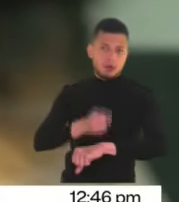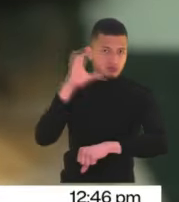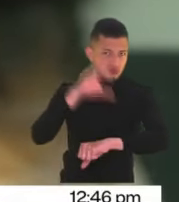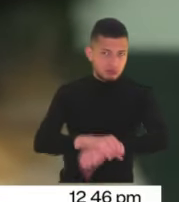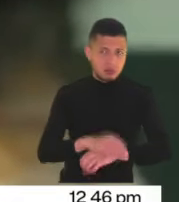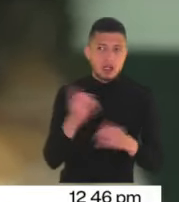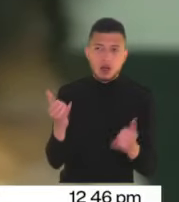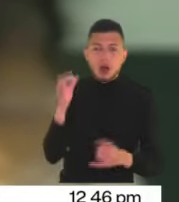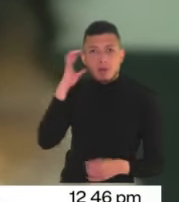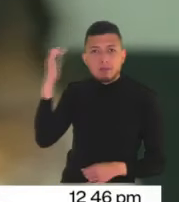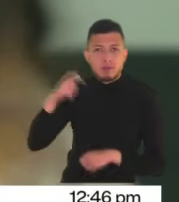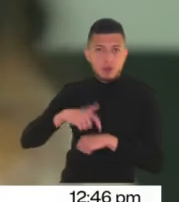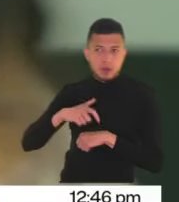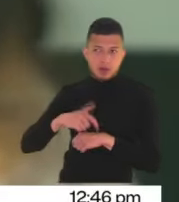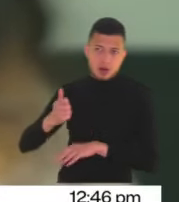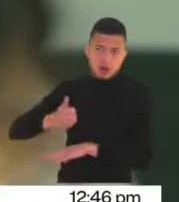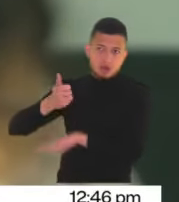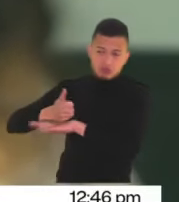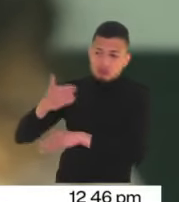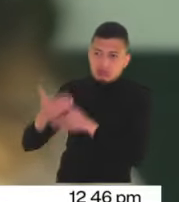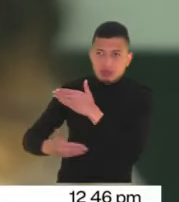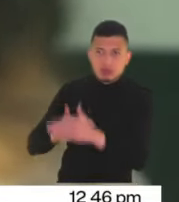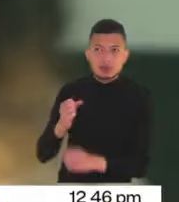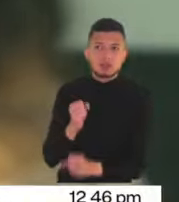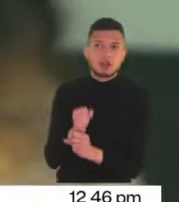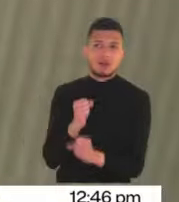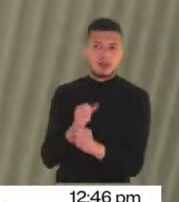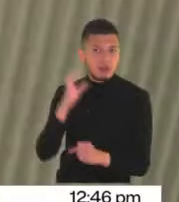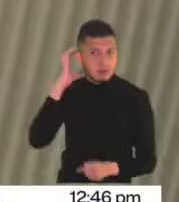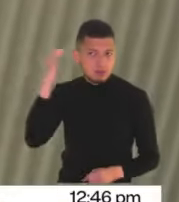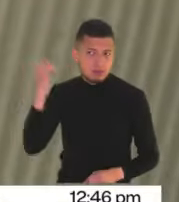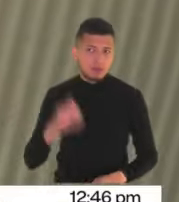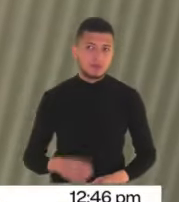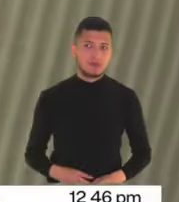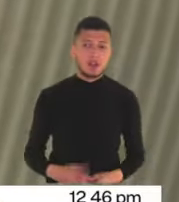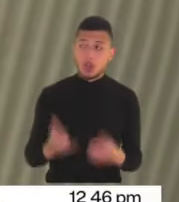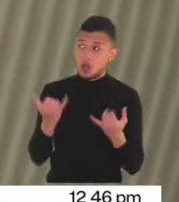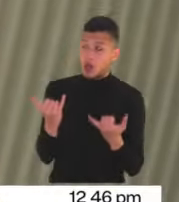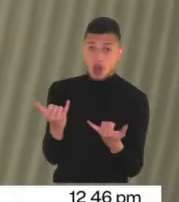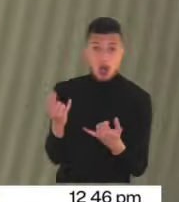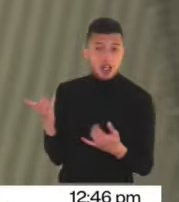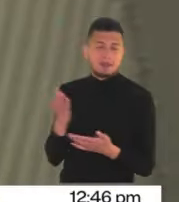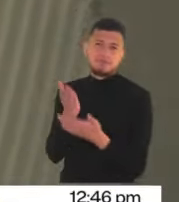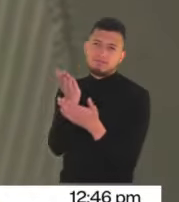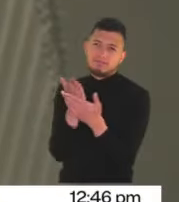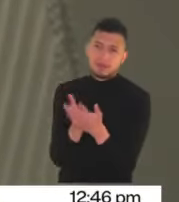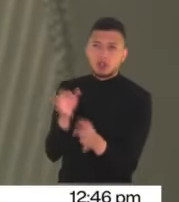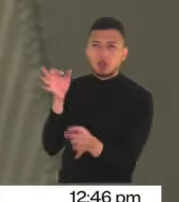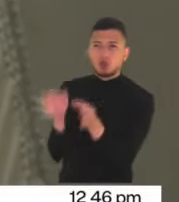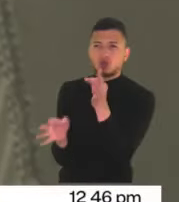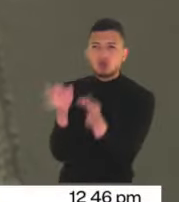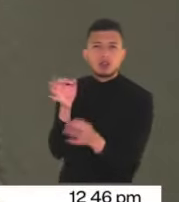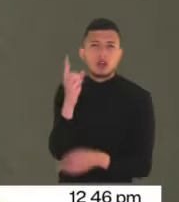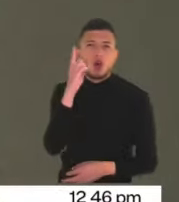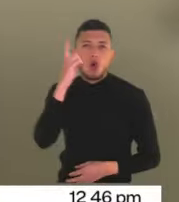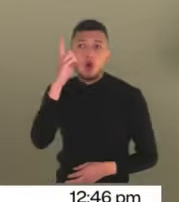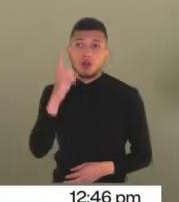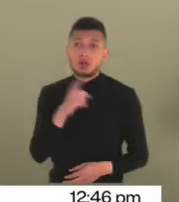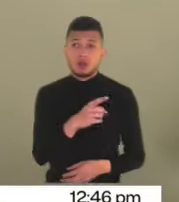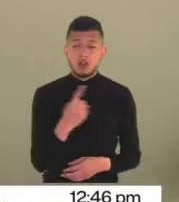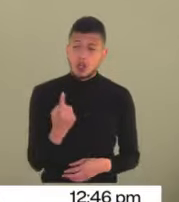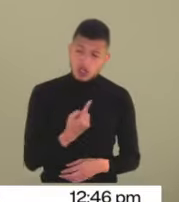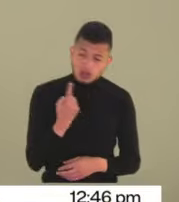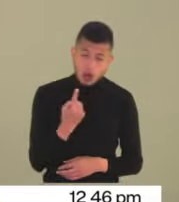este momento pues las autoridades están trabajando para encontrar hoy Ella solo pide una cosa a la justicia que no los dejen